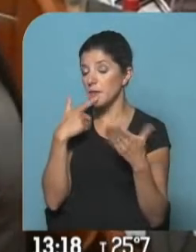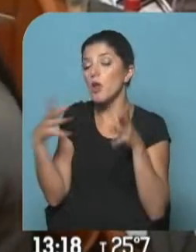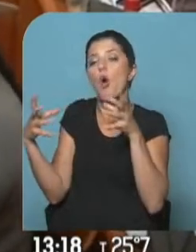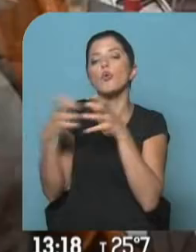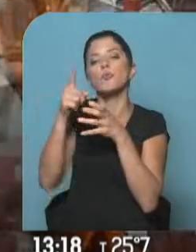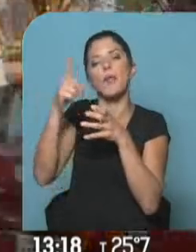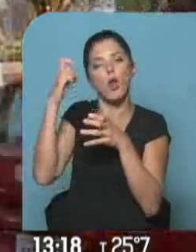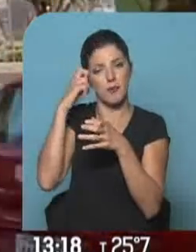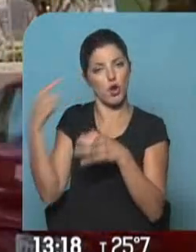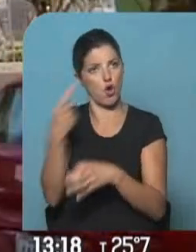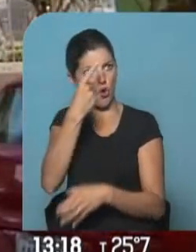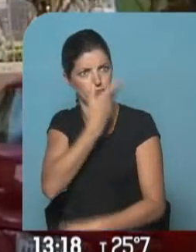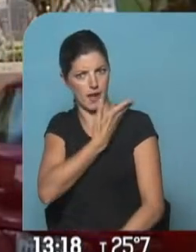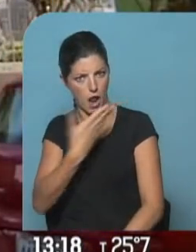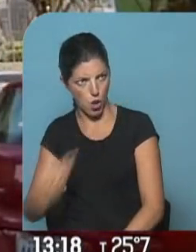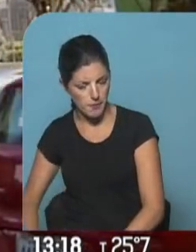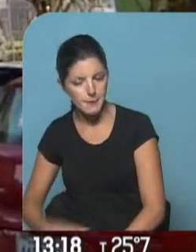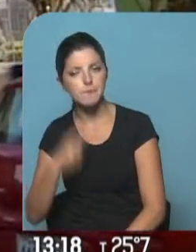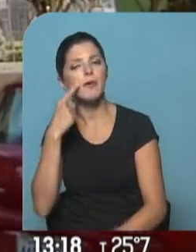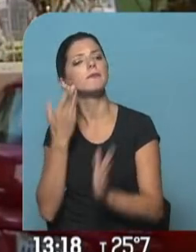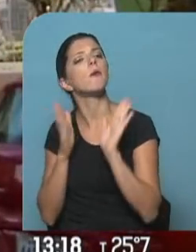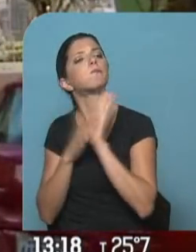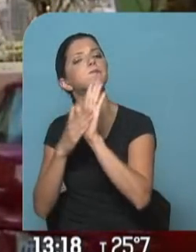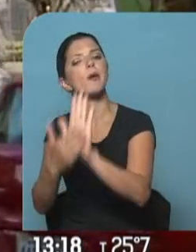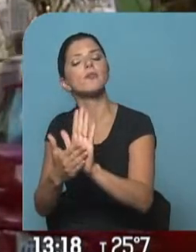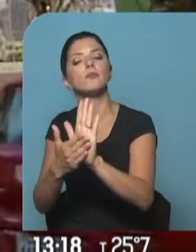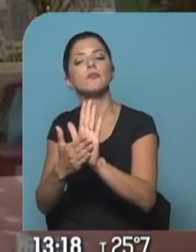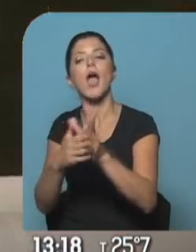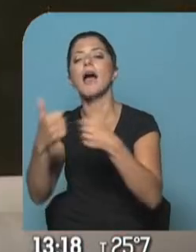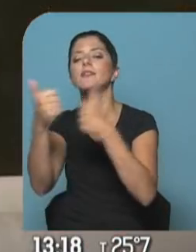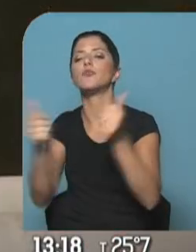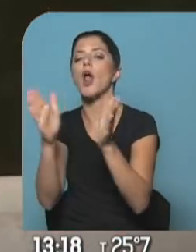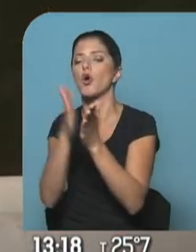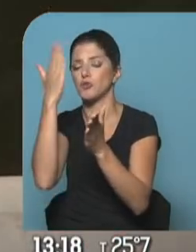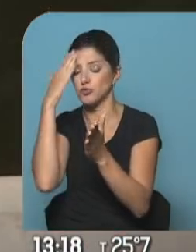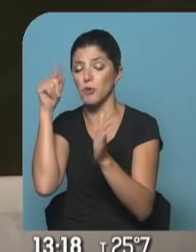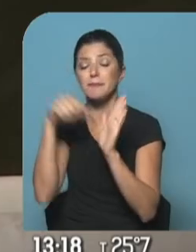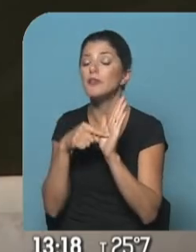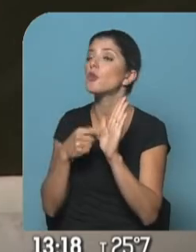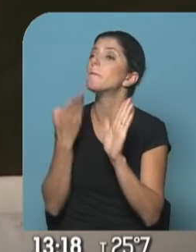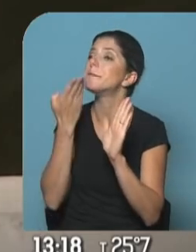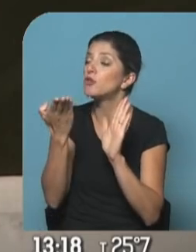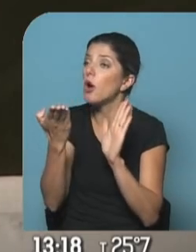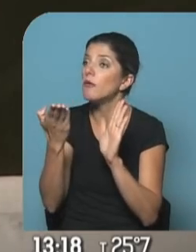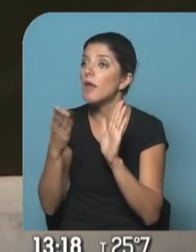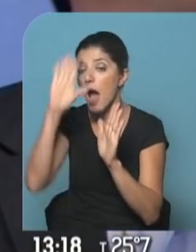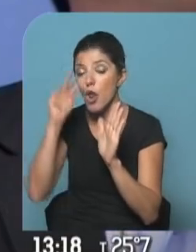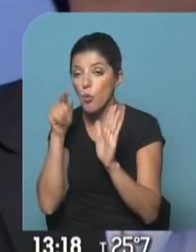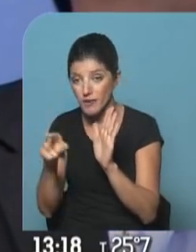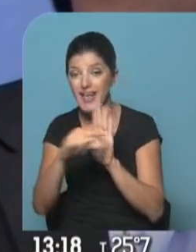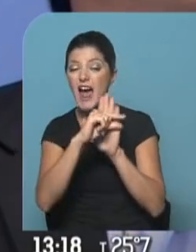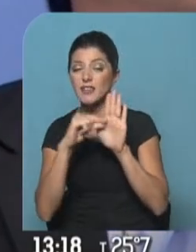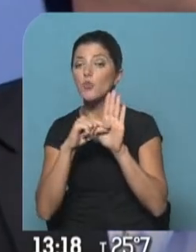oficialistas optó por formalizar una presentación ante el Tribunal Constitucional en la que solicitaban a los jueces la suspensión del